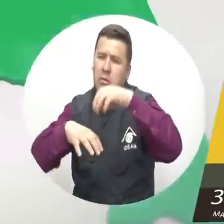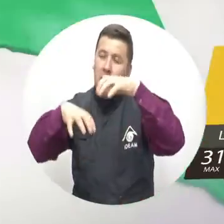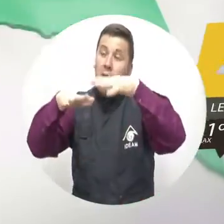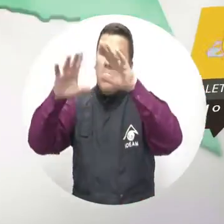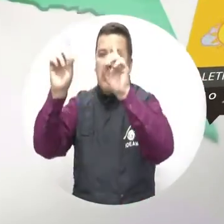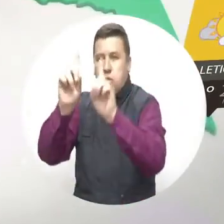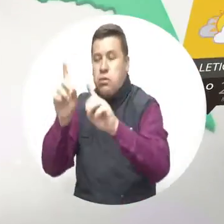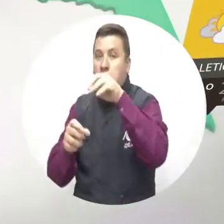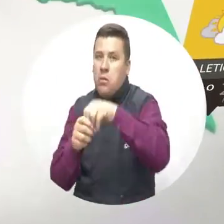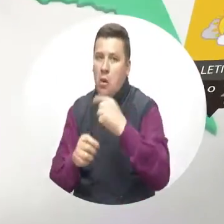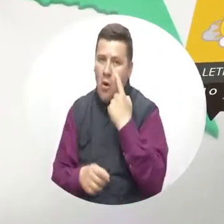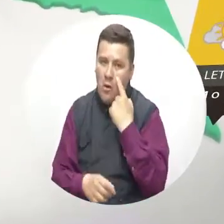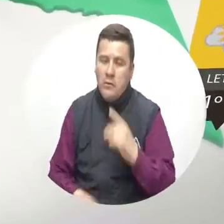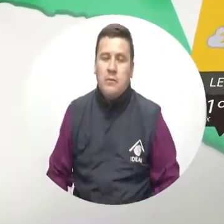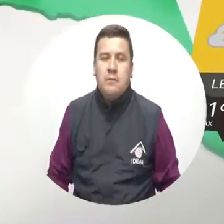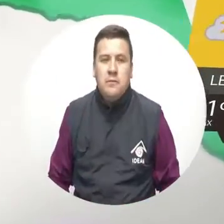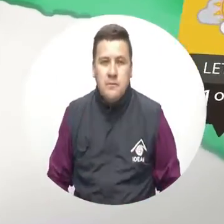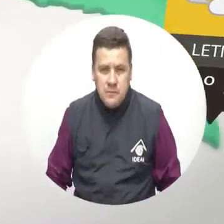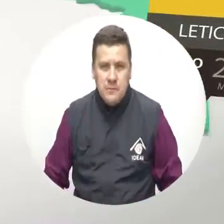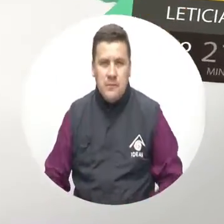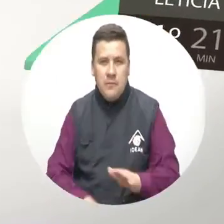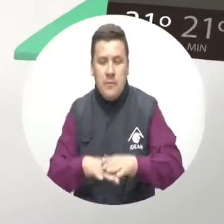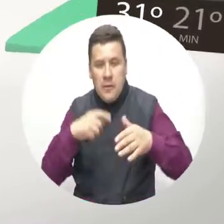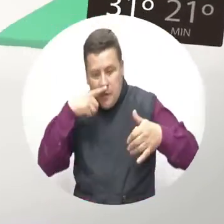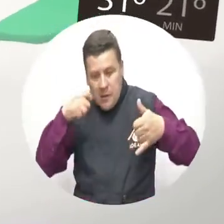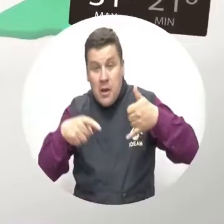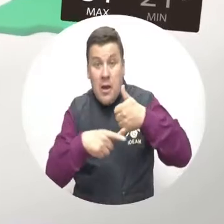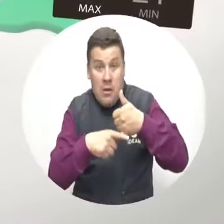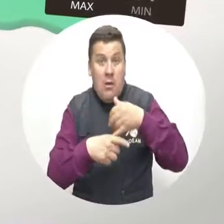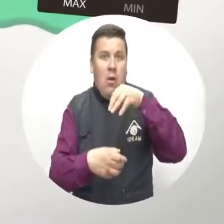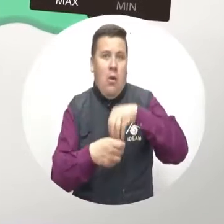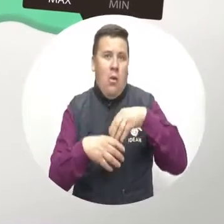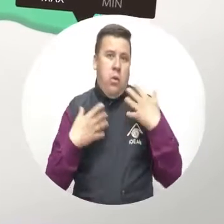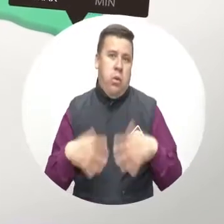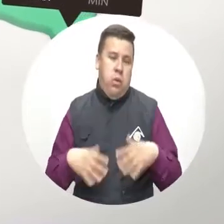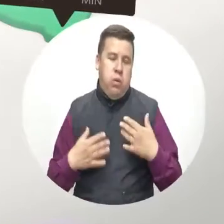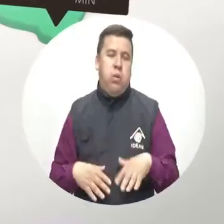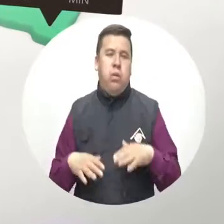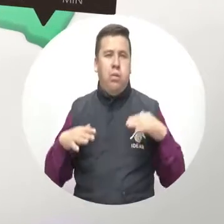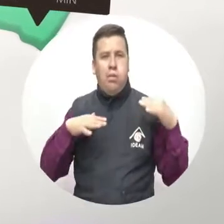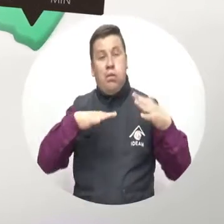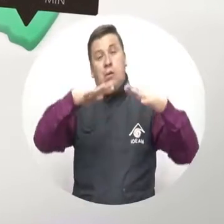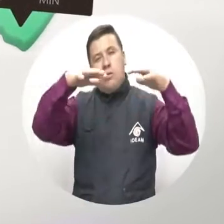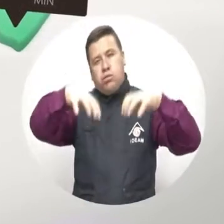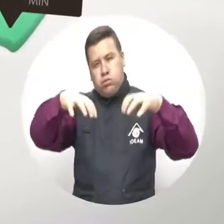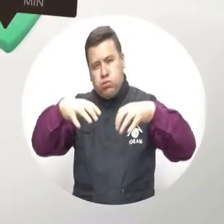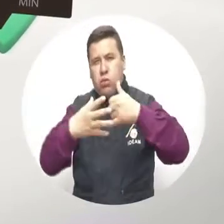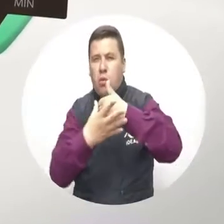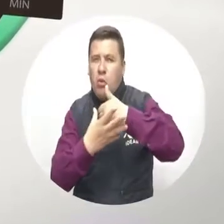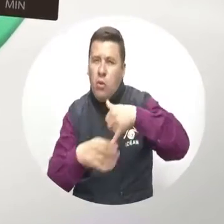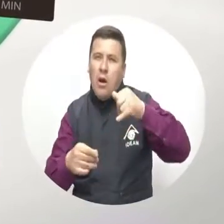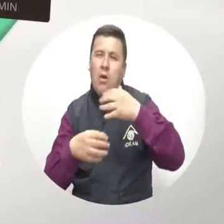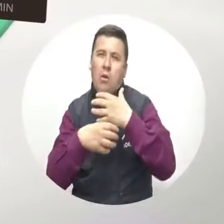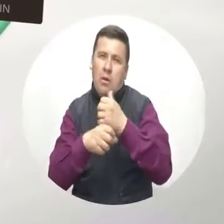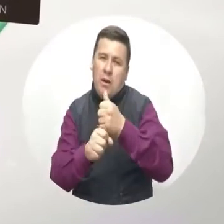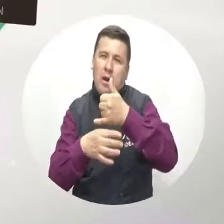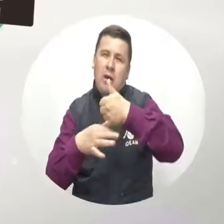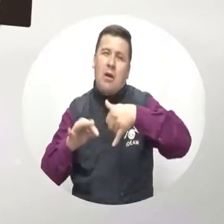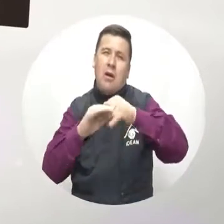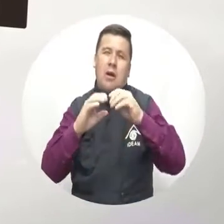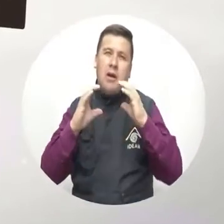Amazonía persisten los sistemas nubosos. La mañana en el sur del país estará encapotada y acompañada de tiempo seco.